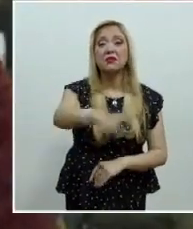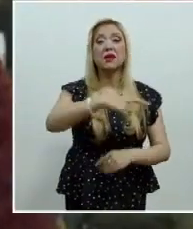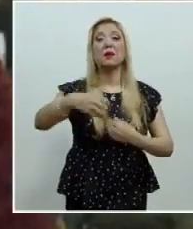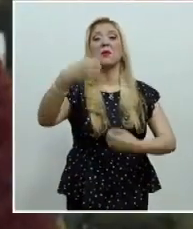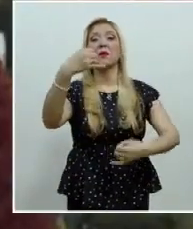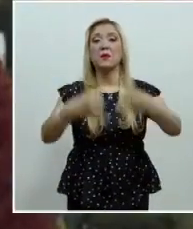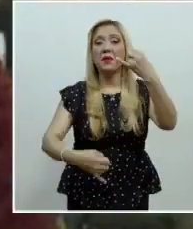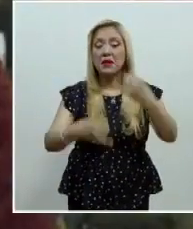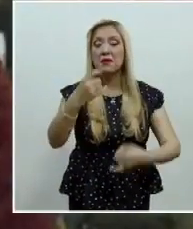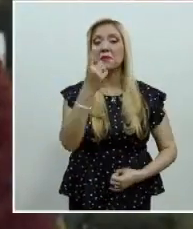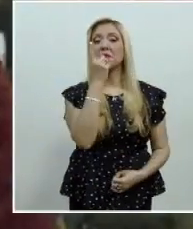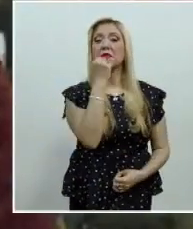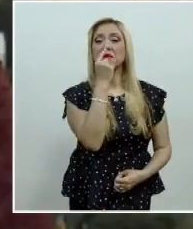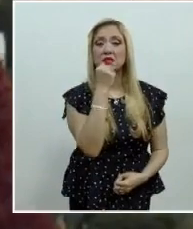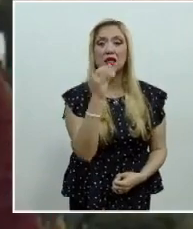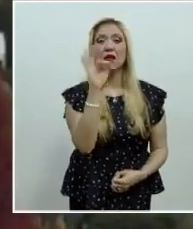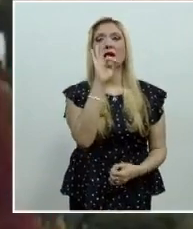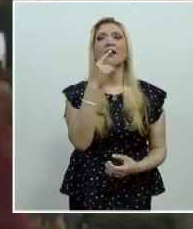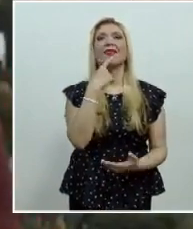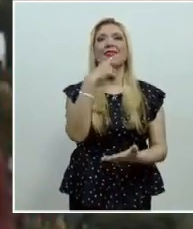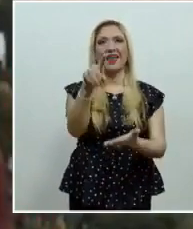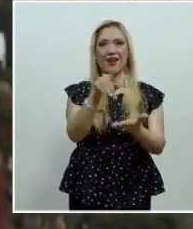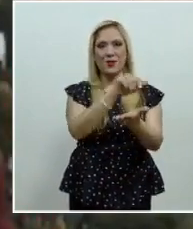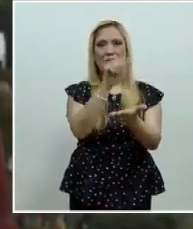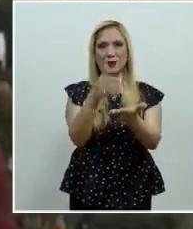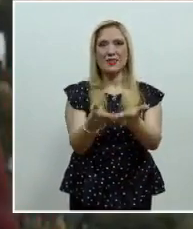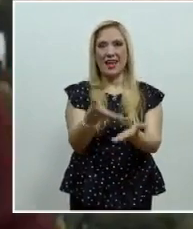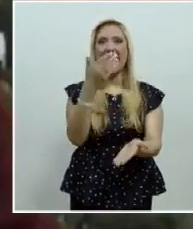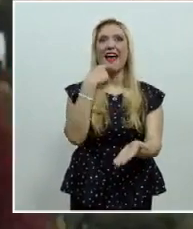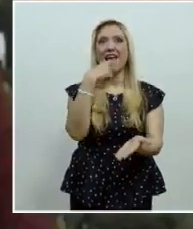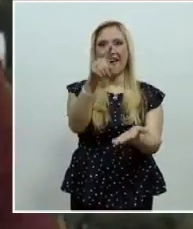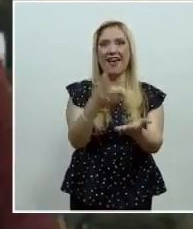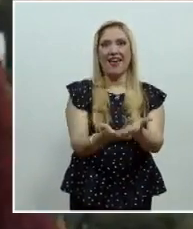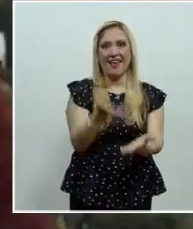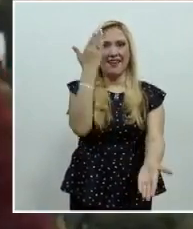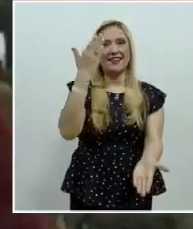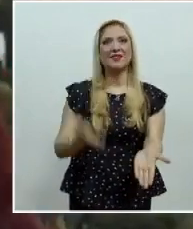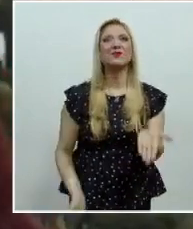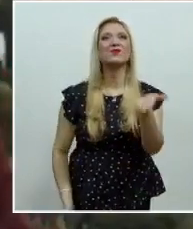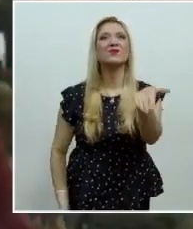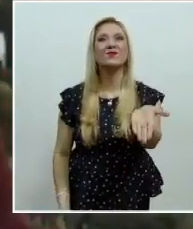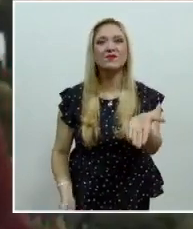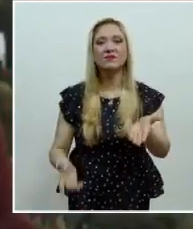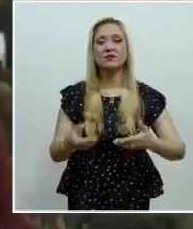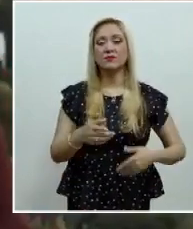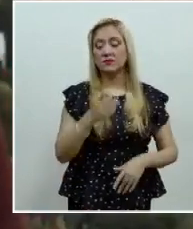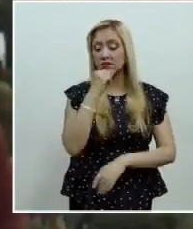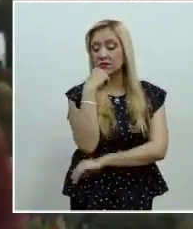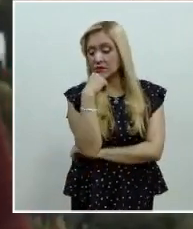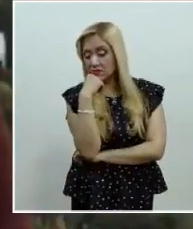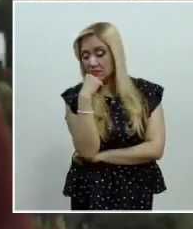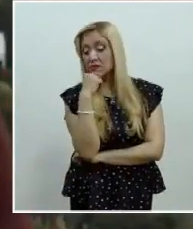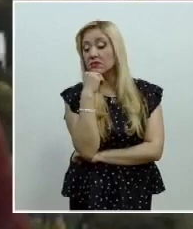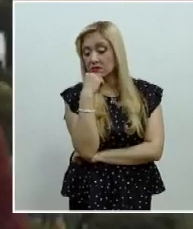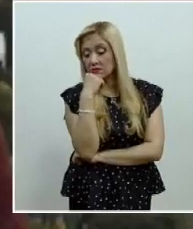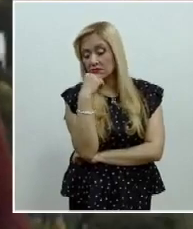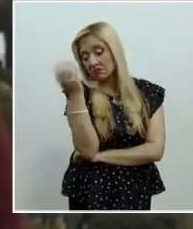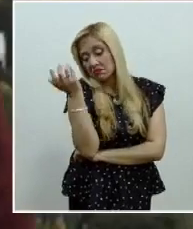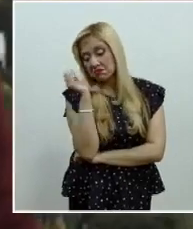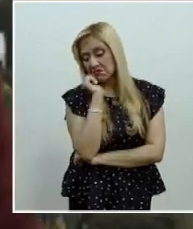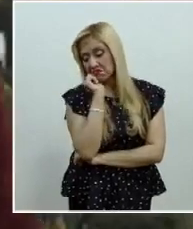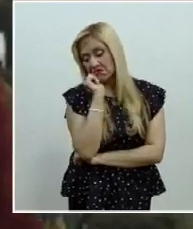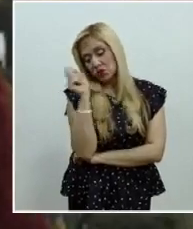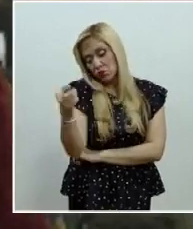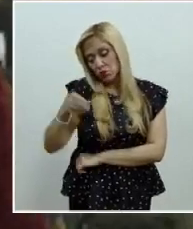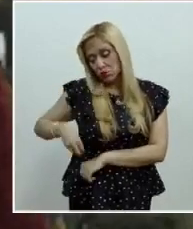sea cuando se va a presentar una denuncia, ¿no?, ese primer receptor, quien te recibe la denuncia en estos problemas de